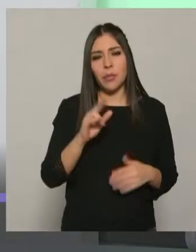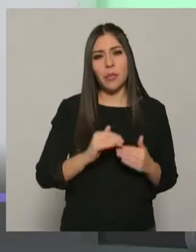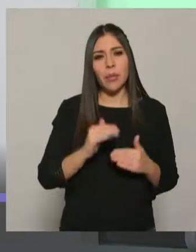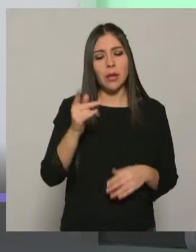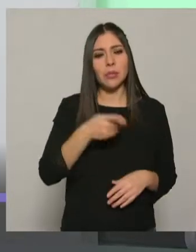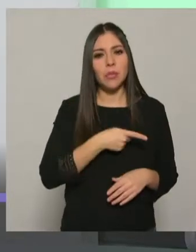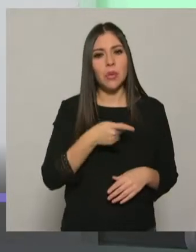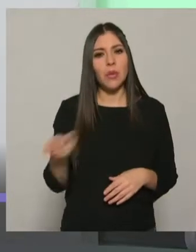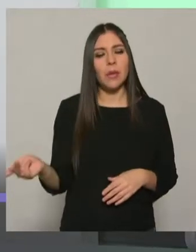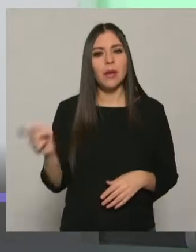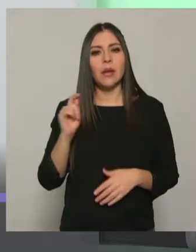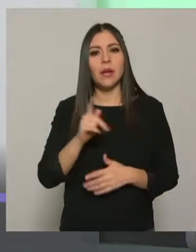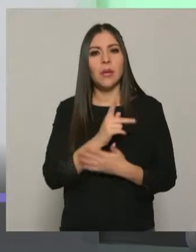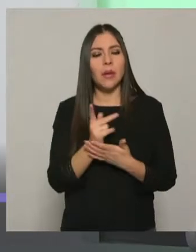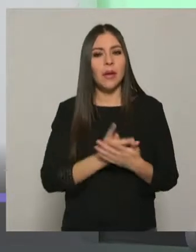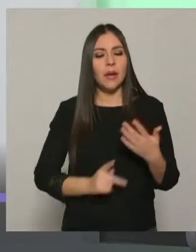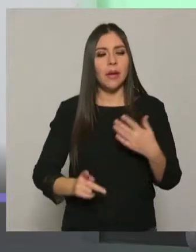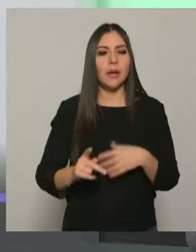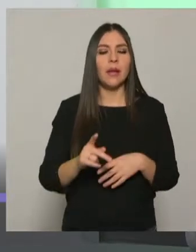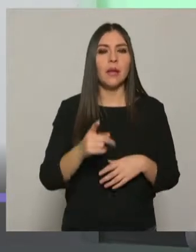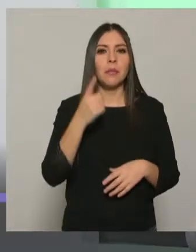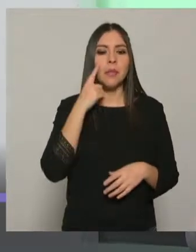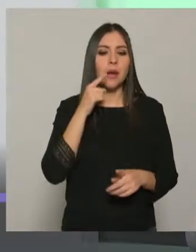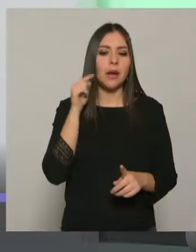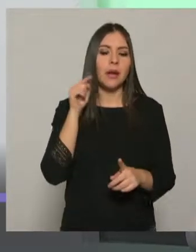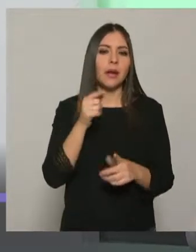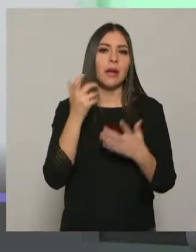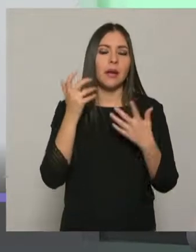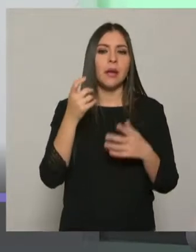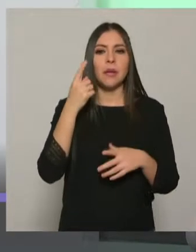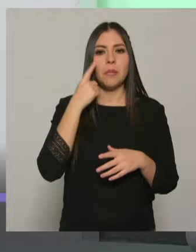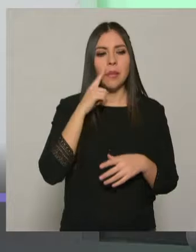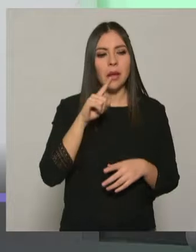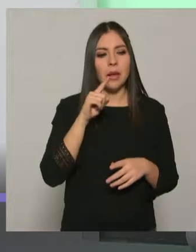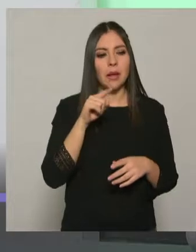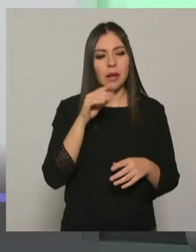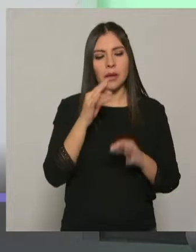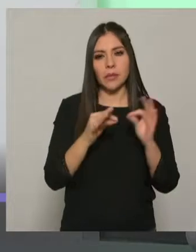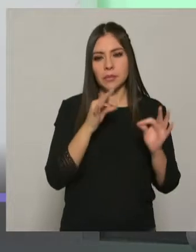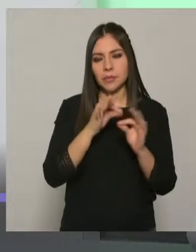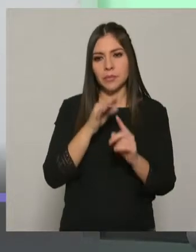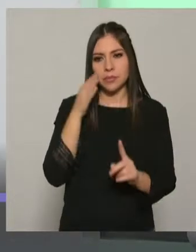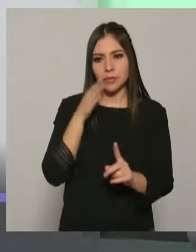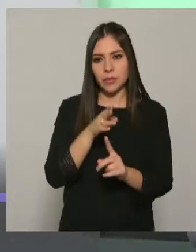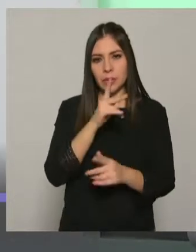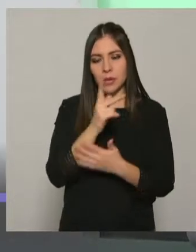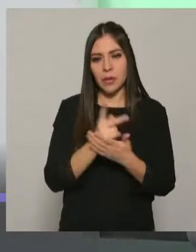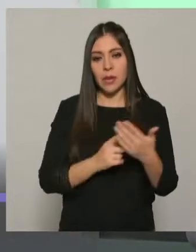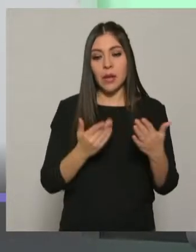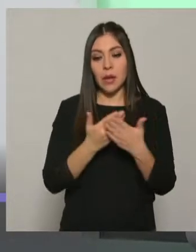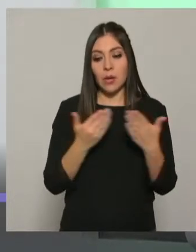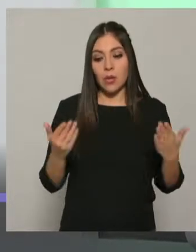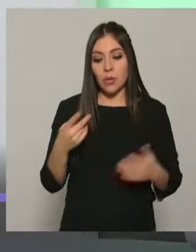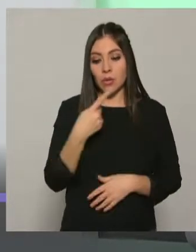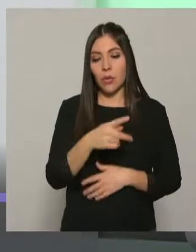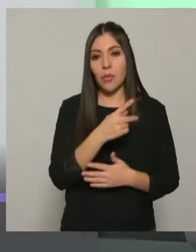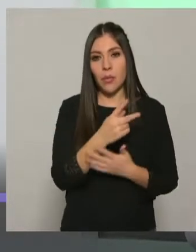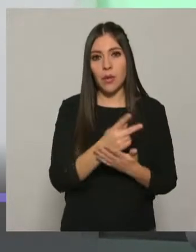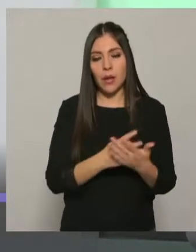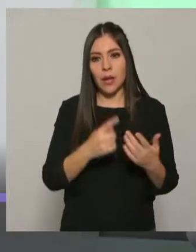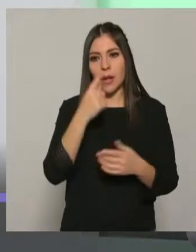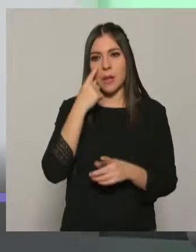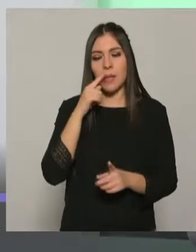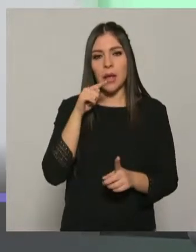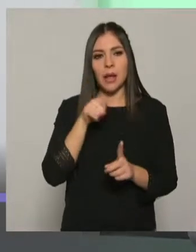programa, cuando su objetivo era llegar precisamente a ellos. Entonces, este programa, que está destinado a